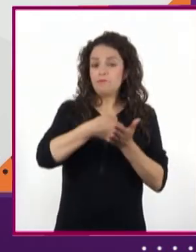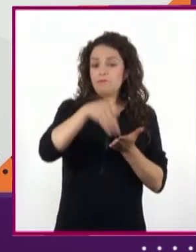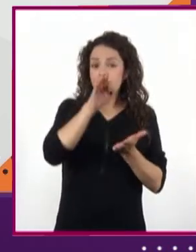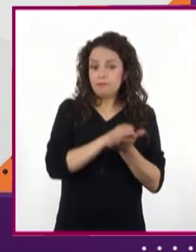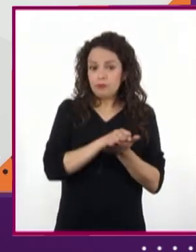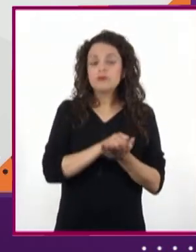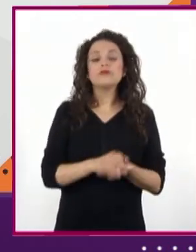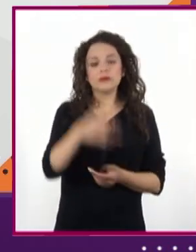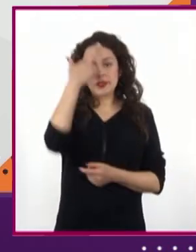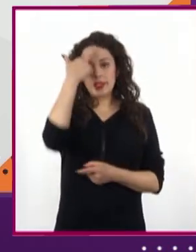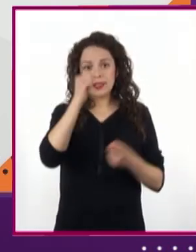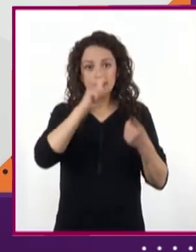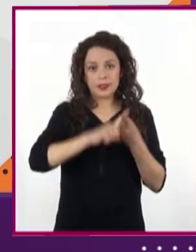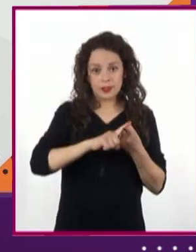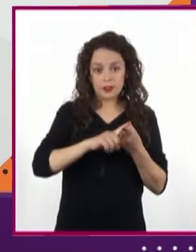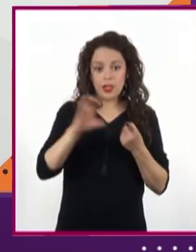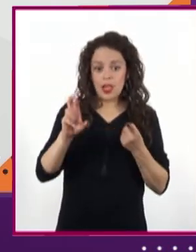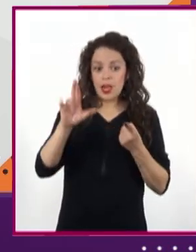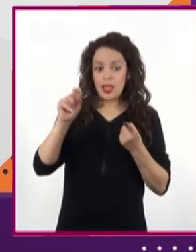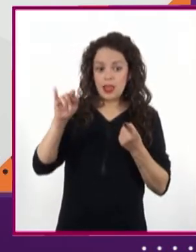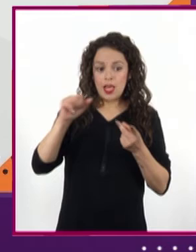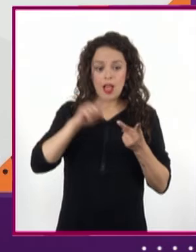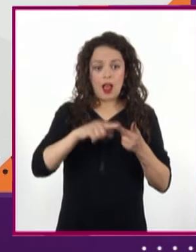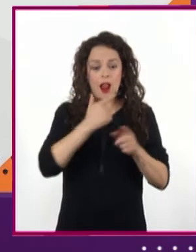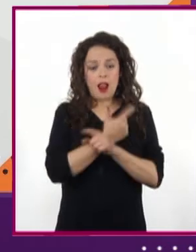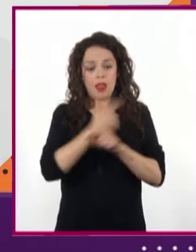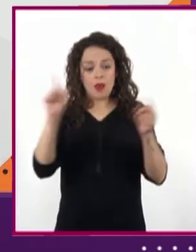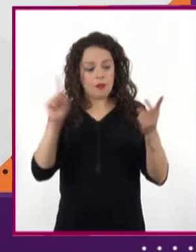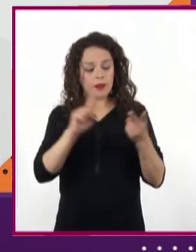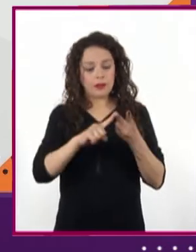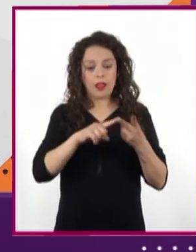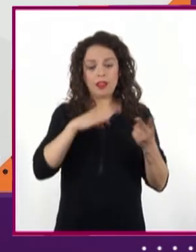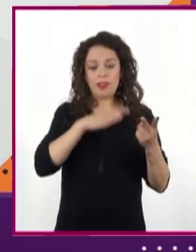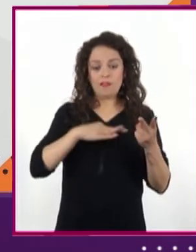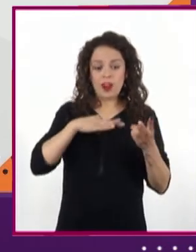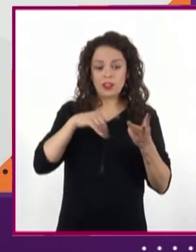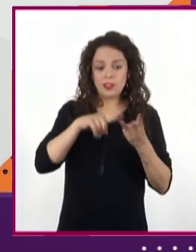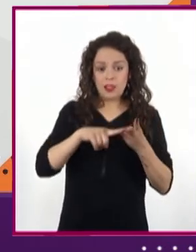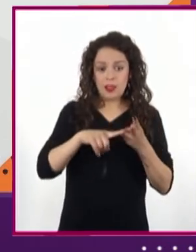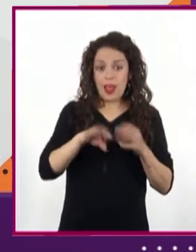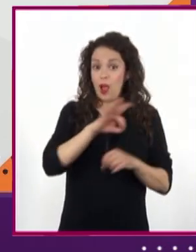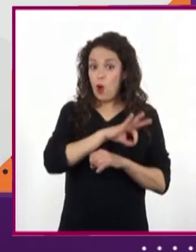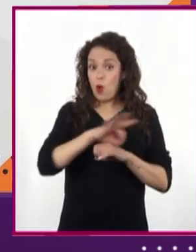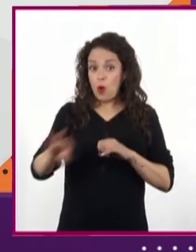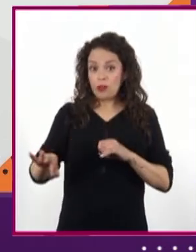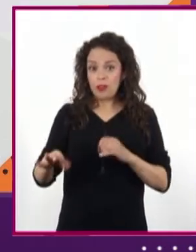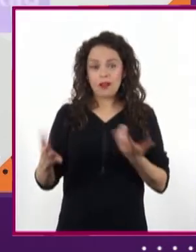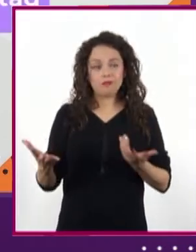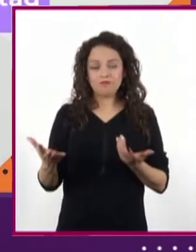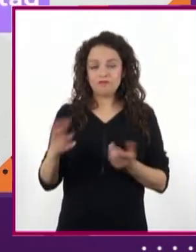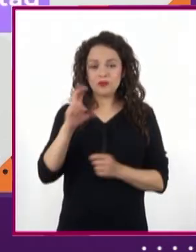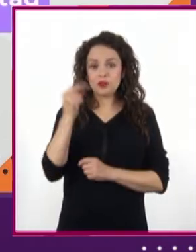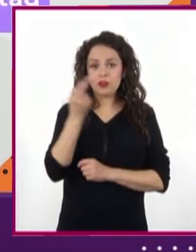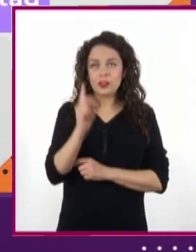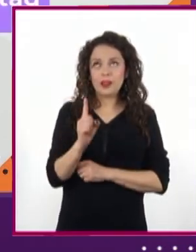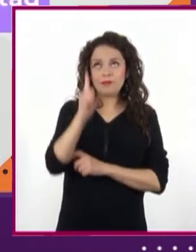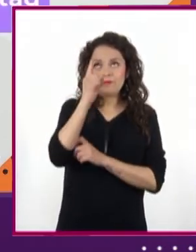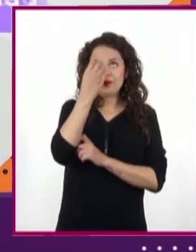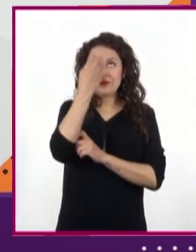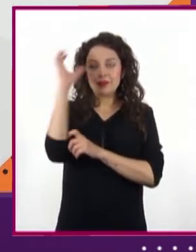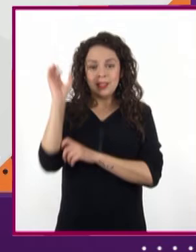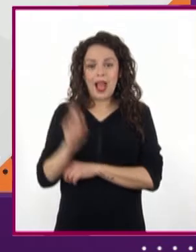la razón, la crítica, la libertad y la felicidad. Esta última ya no se buscaría en el cielo, sino en la